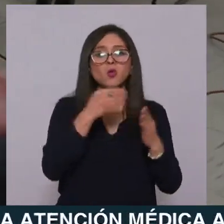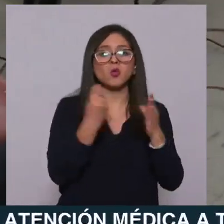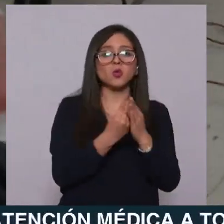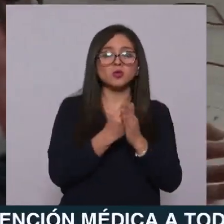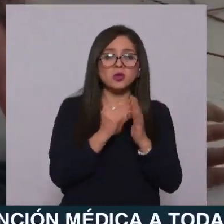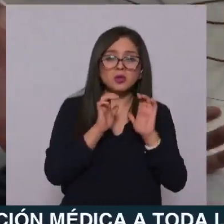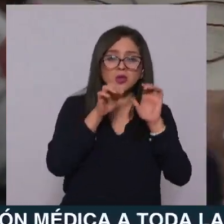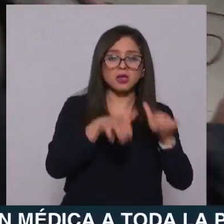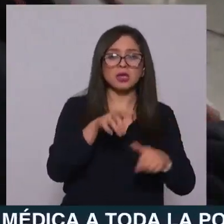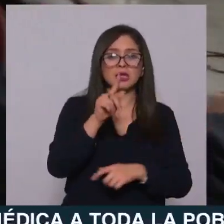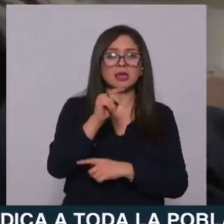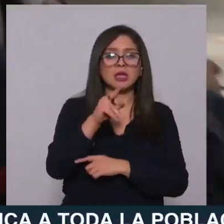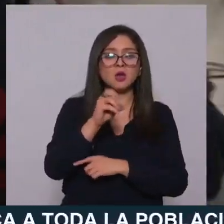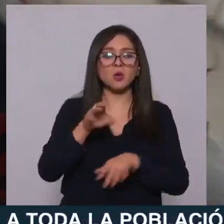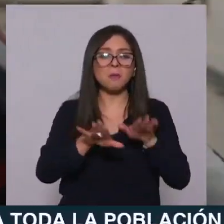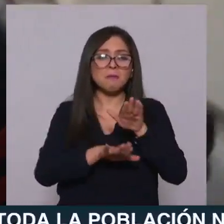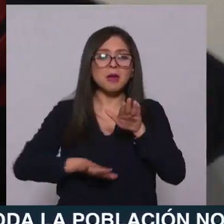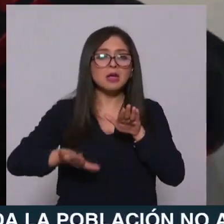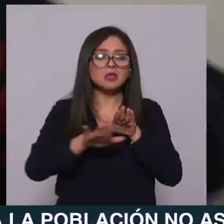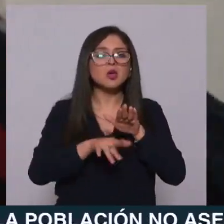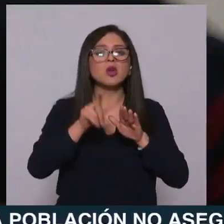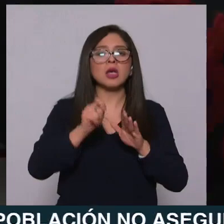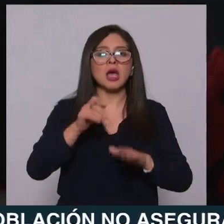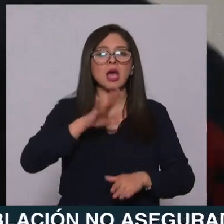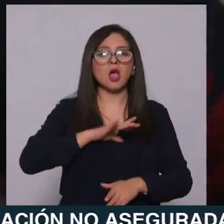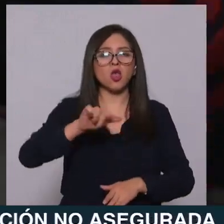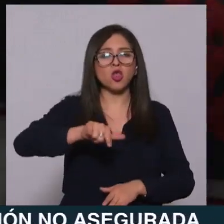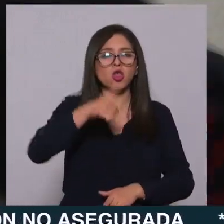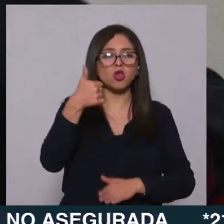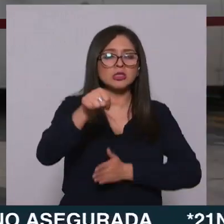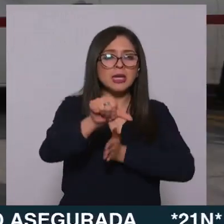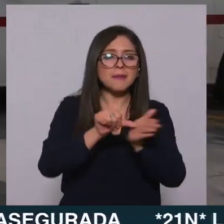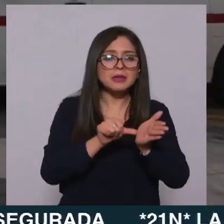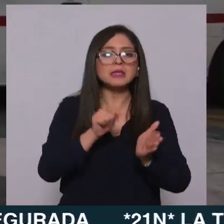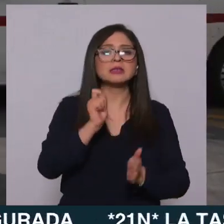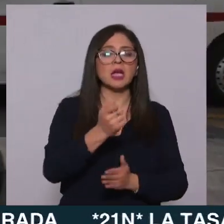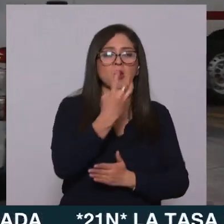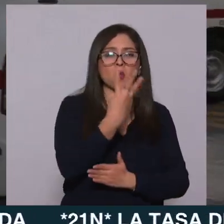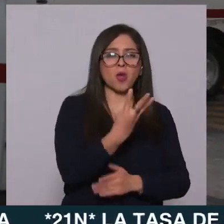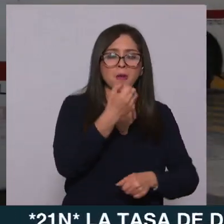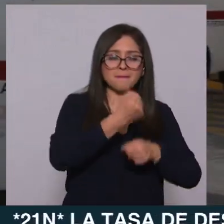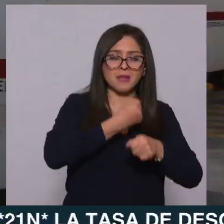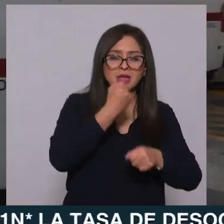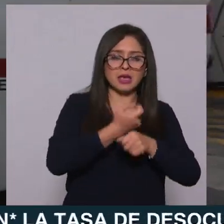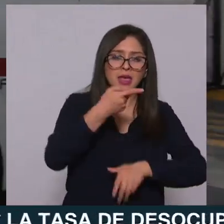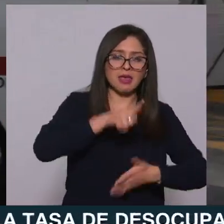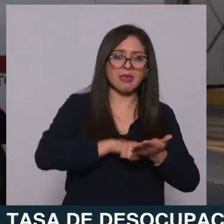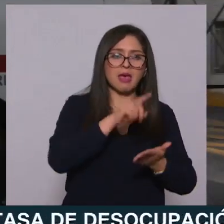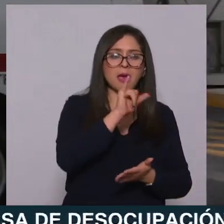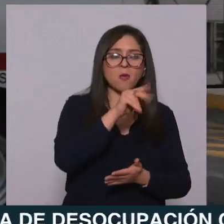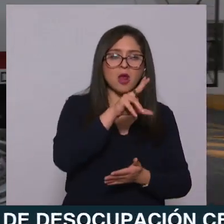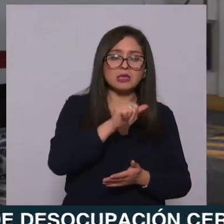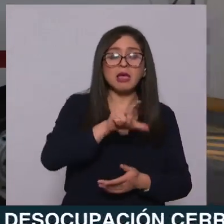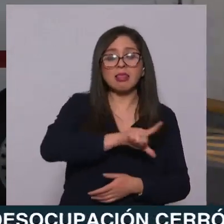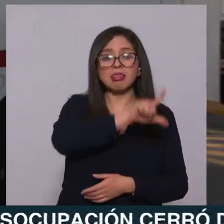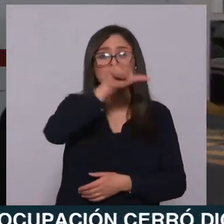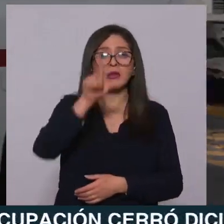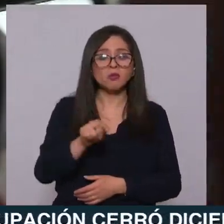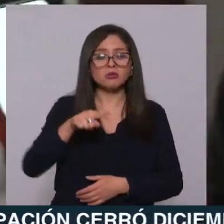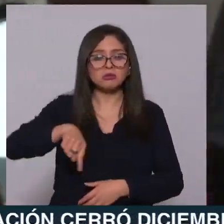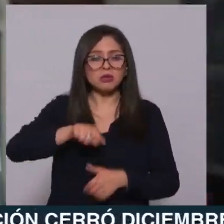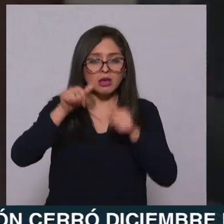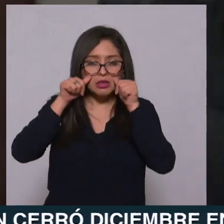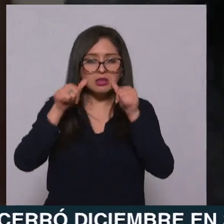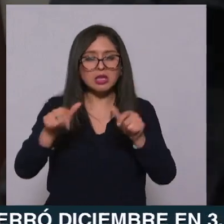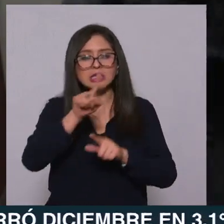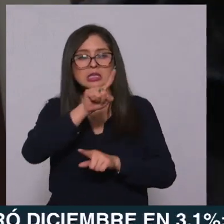técnico en urgencias médicas nivel básico consta de 12 meses, de los cuales 4 son prácticas en ambulancia, para posteriormente atender más